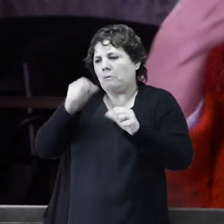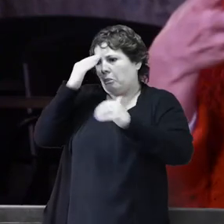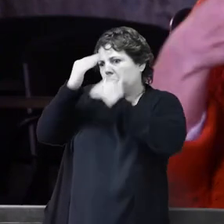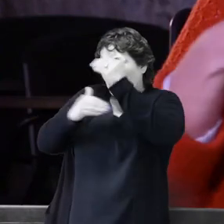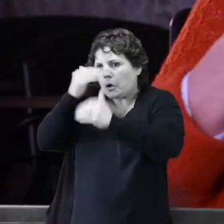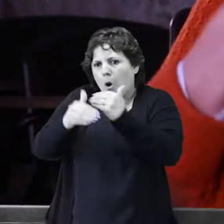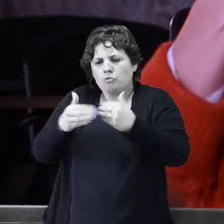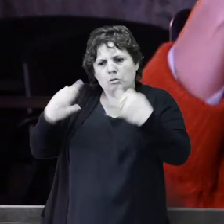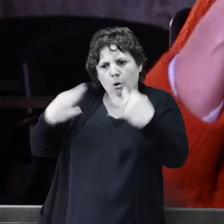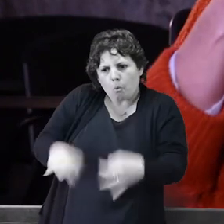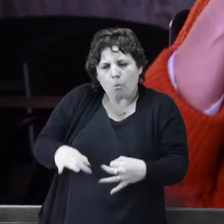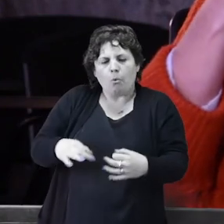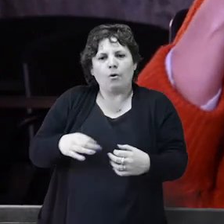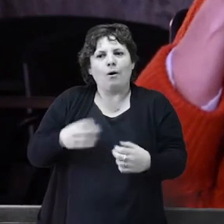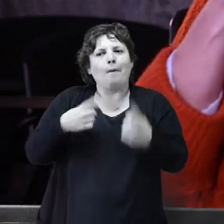desarrollada, asegurada,